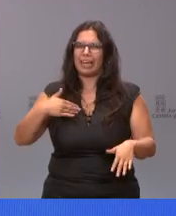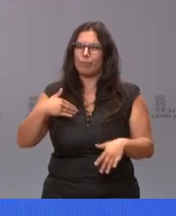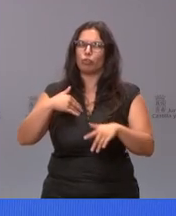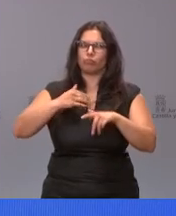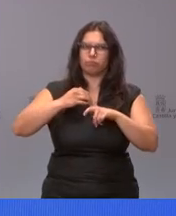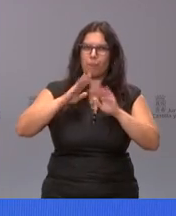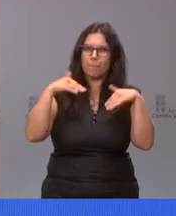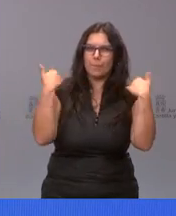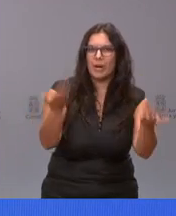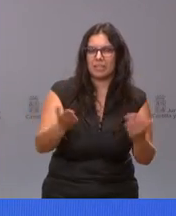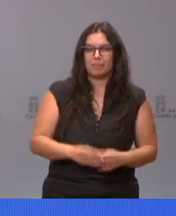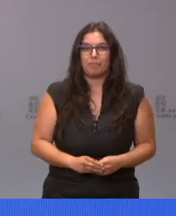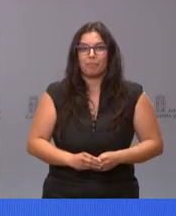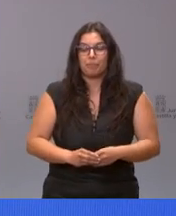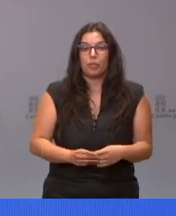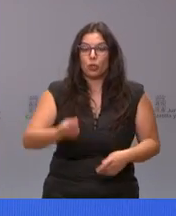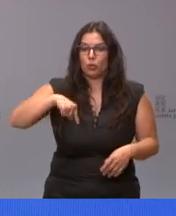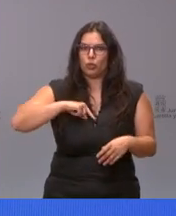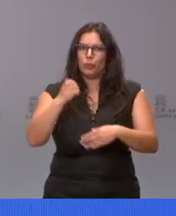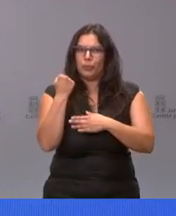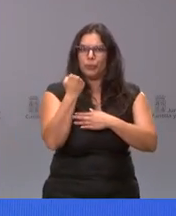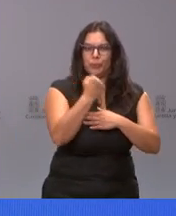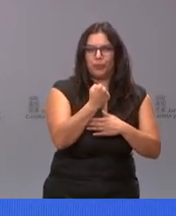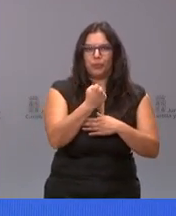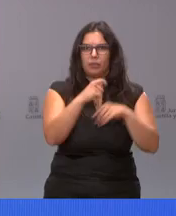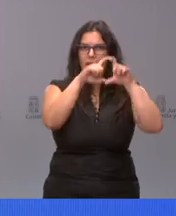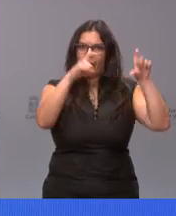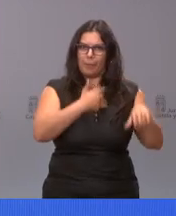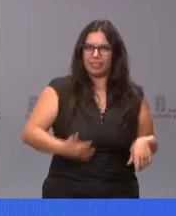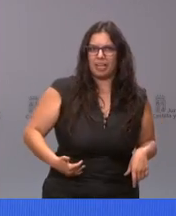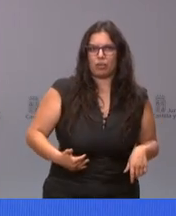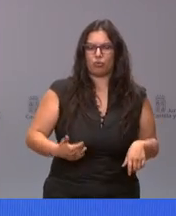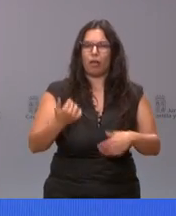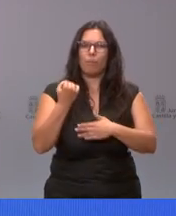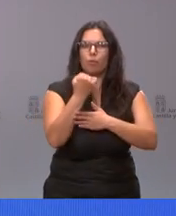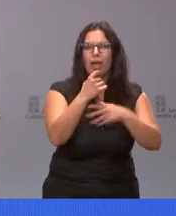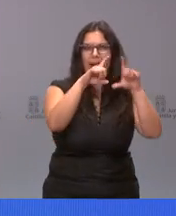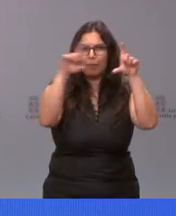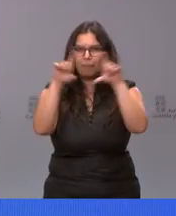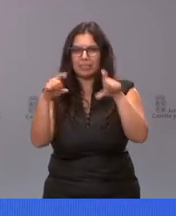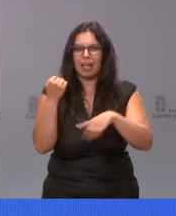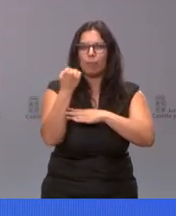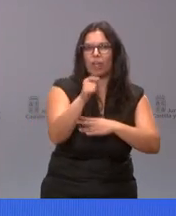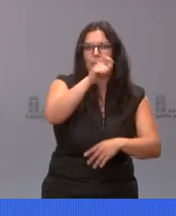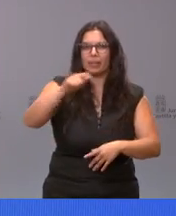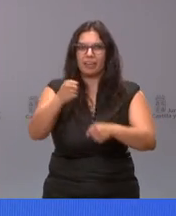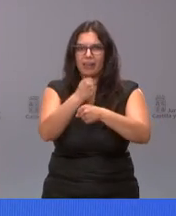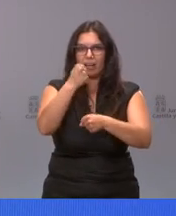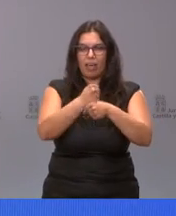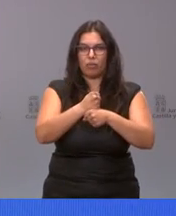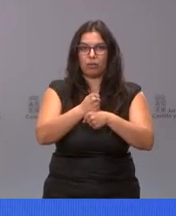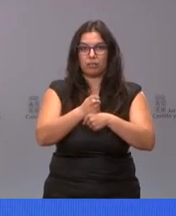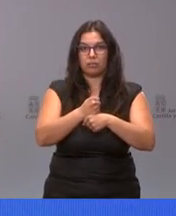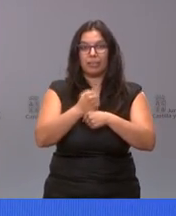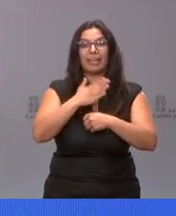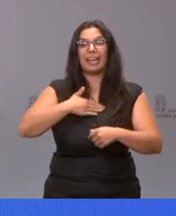lejos. Vamos a estar al lado de los empresarios, de las empresas, de los trabajadores, para llegar a todos